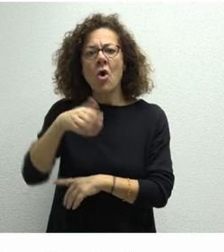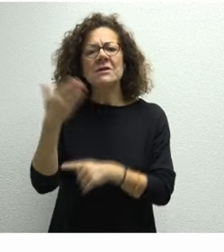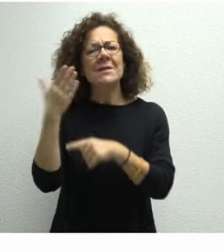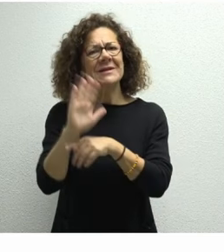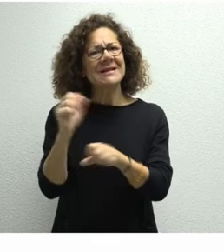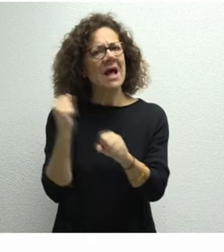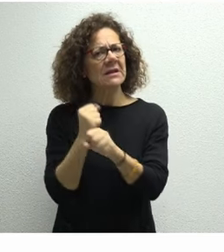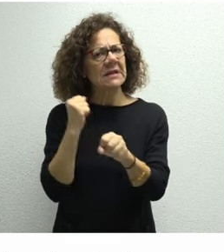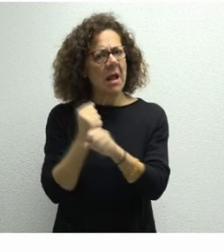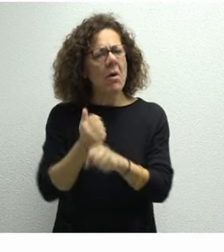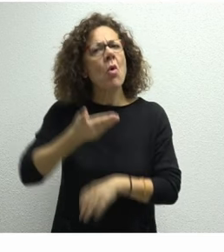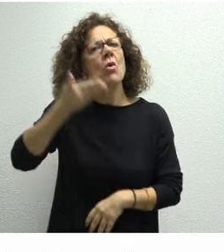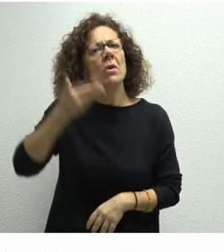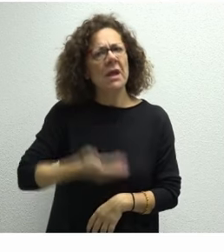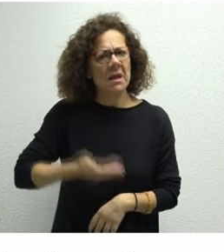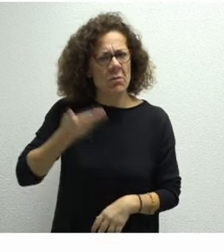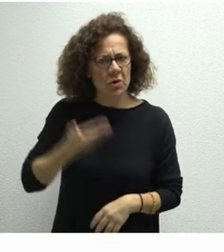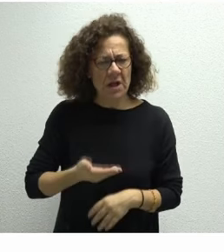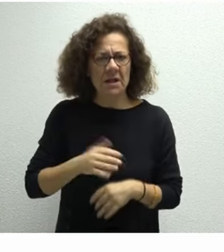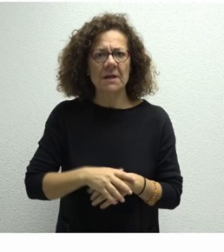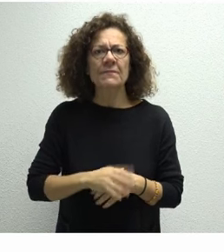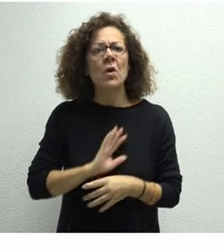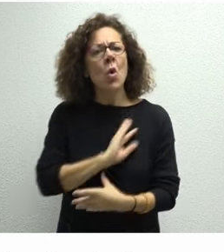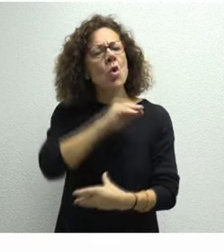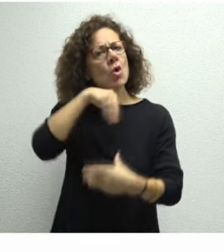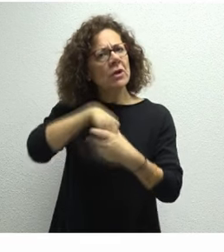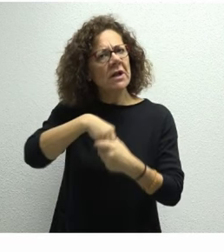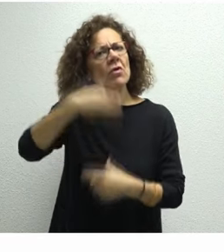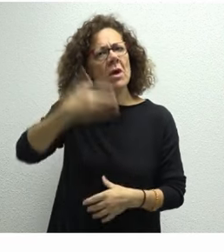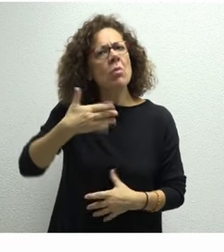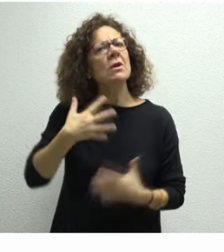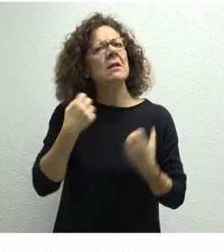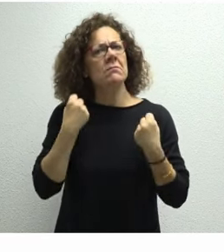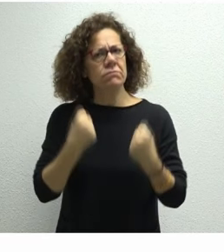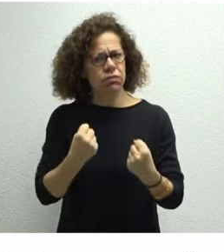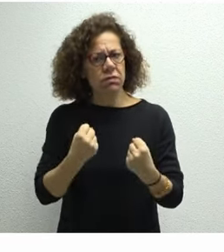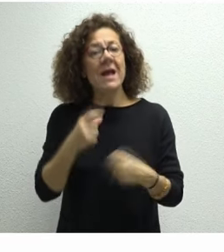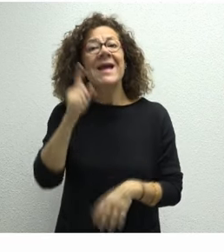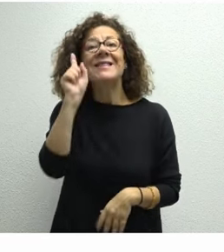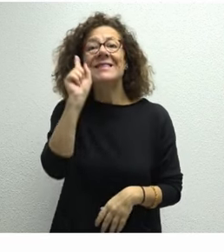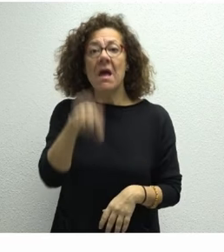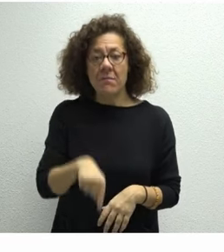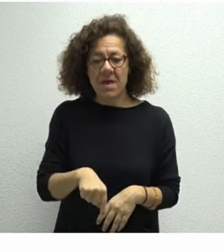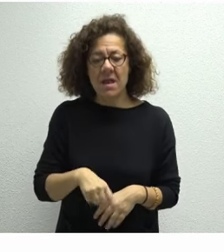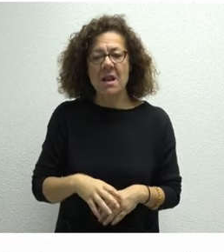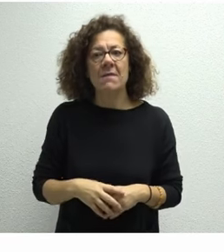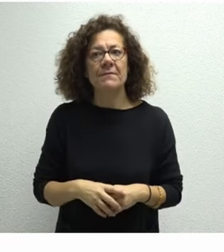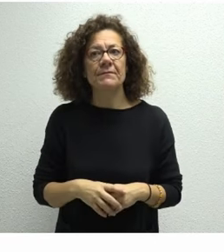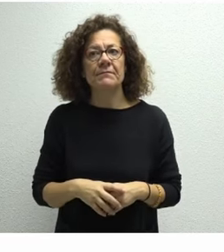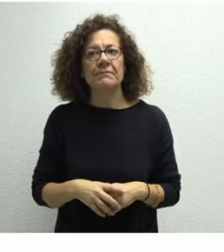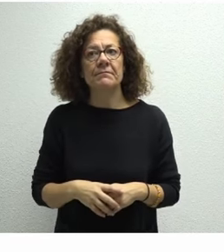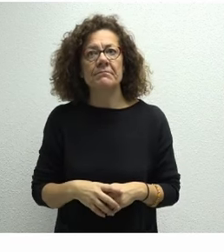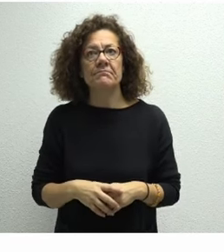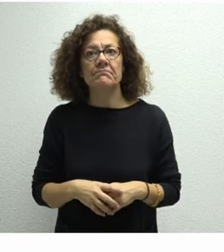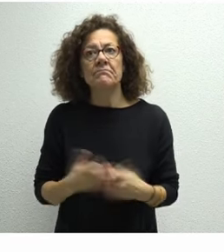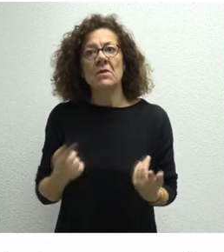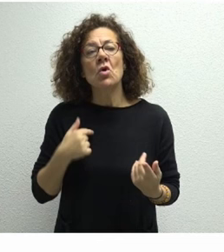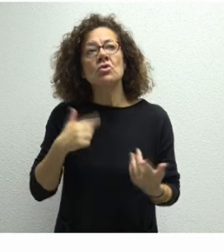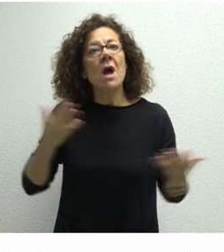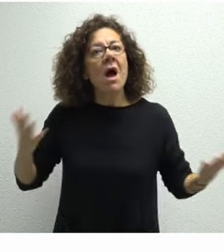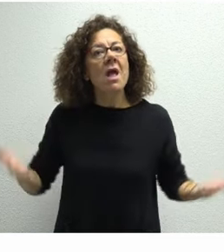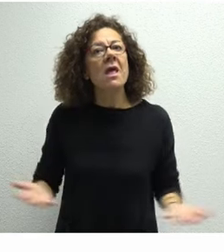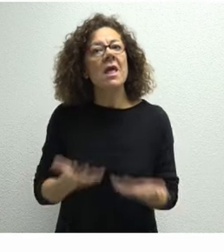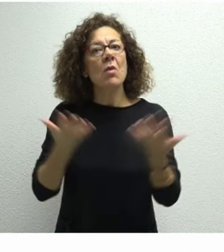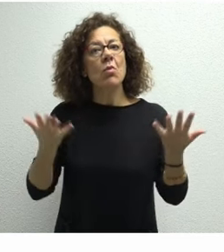Mucho peso que tiene un contenido muy importante y que también nos de alguna manera impulsa